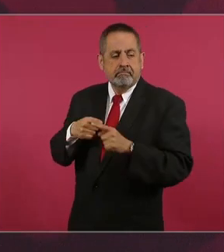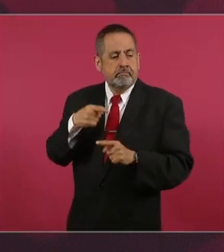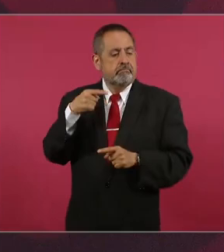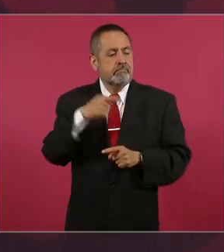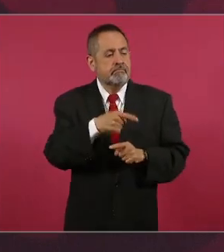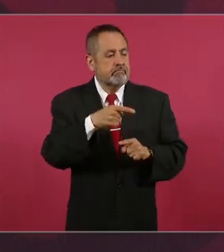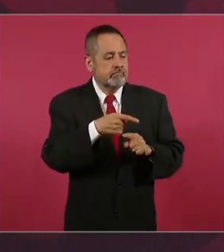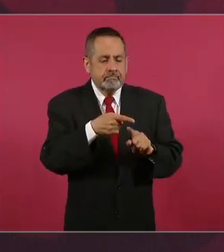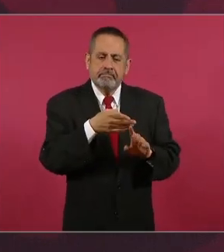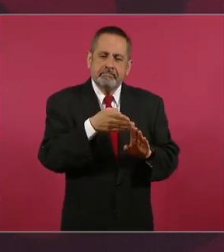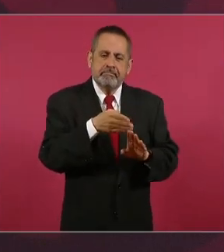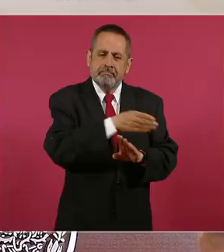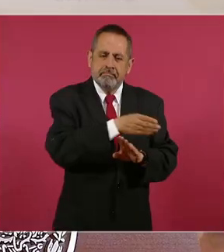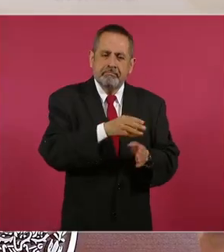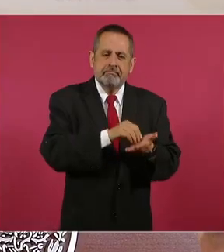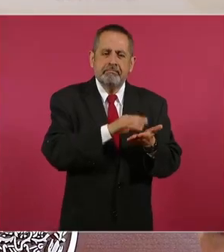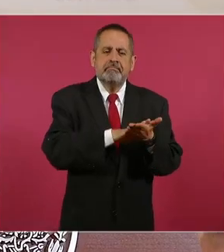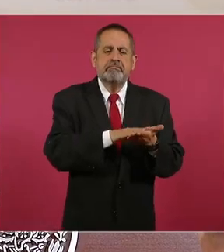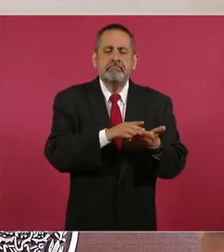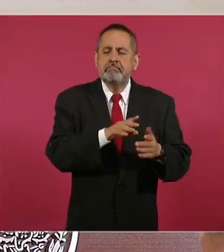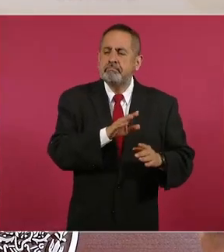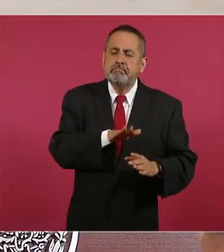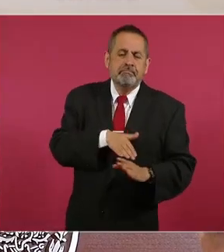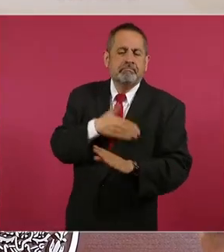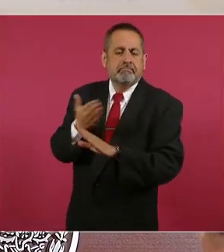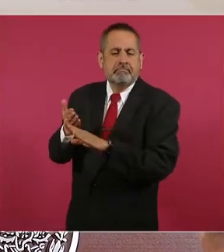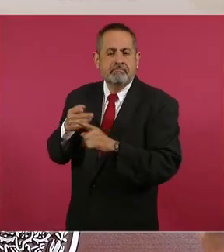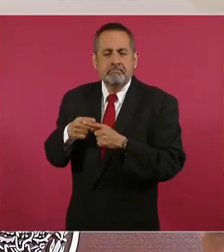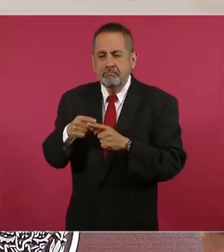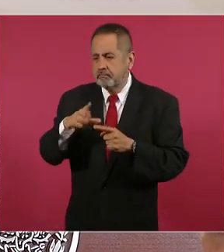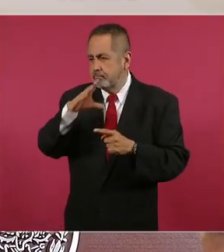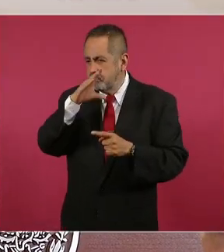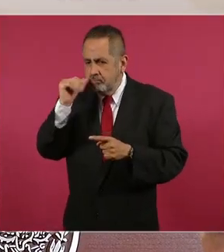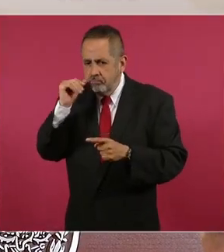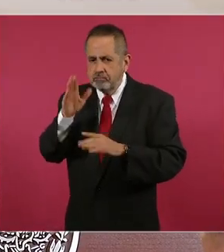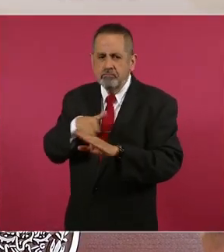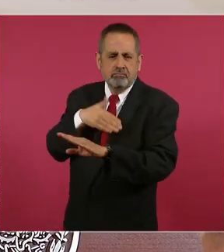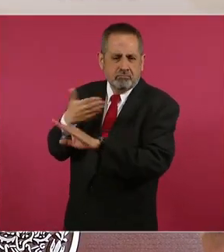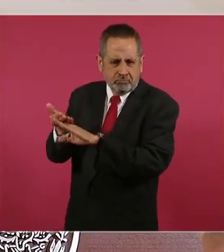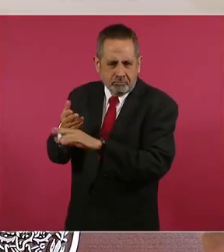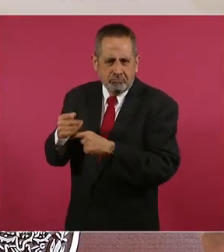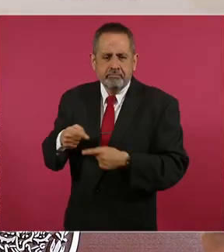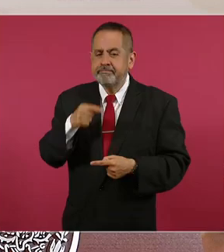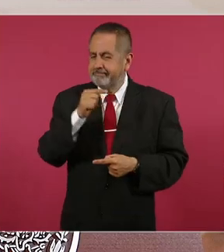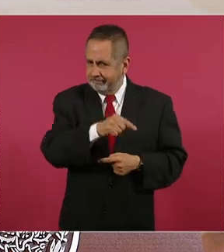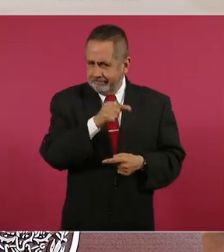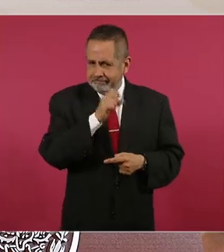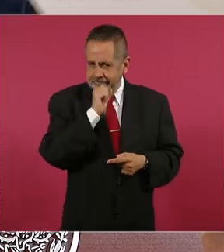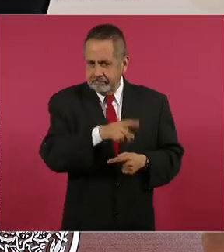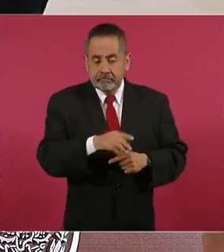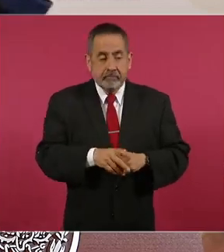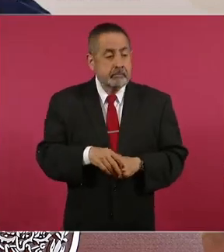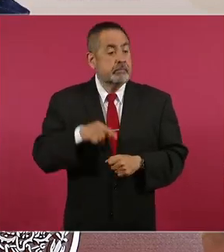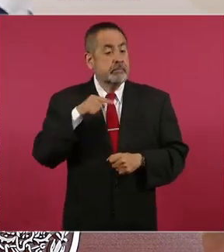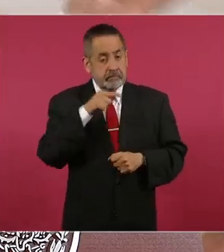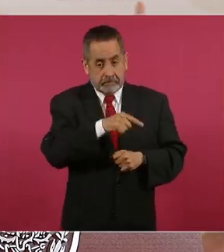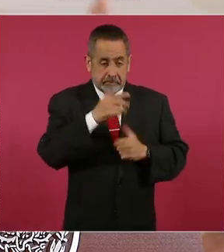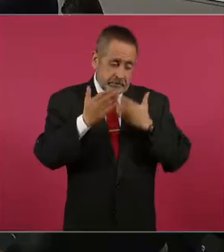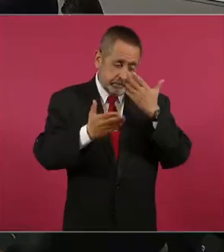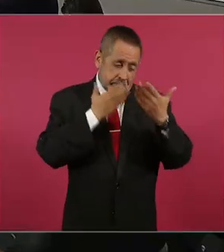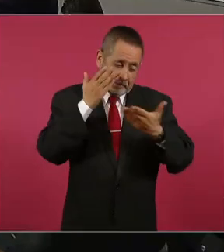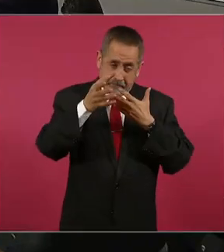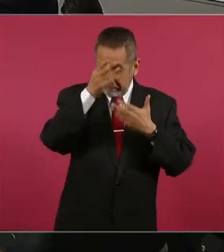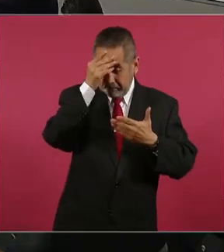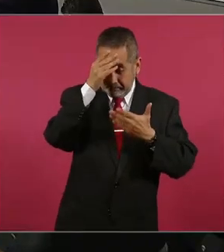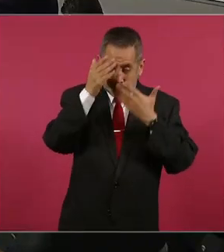antecedentes de estar en contra de Cuba, ¿sí?, y se formó allá en Estados